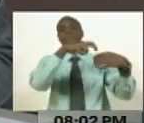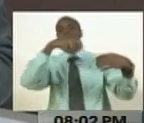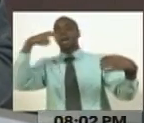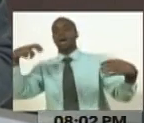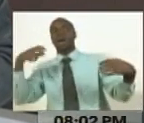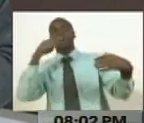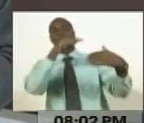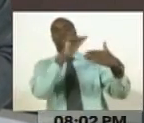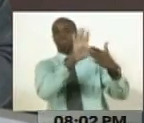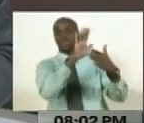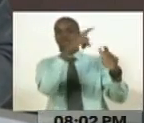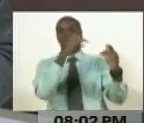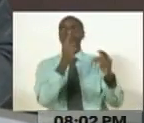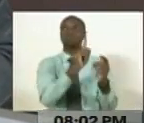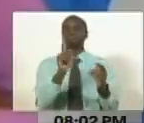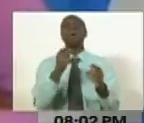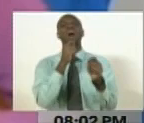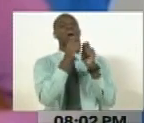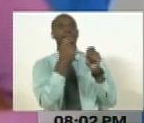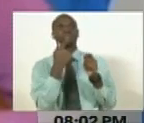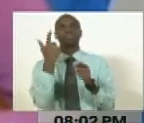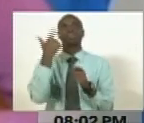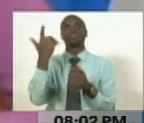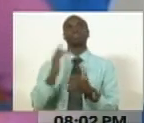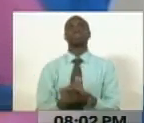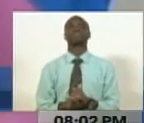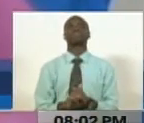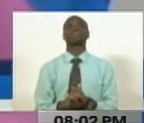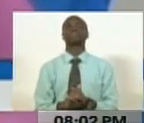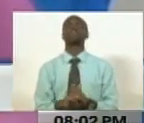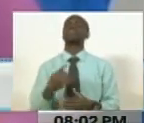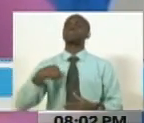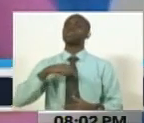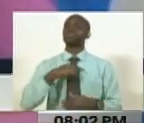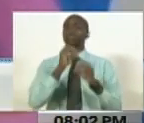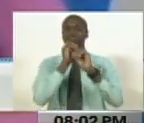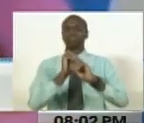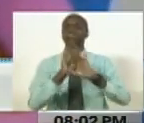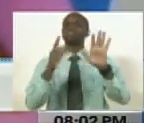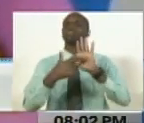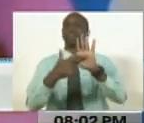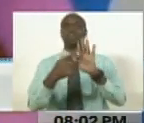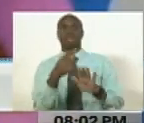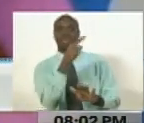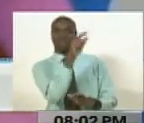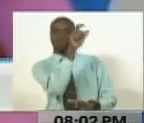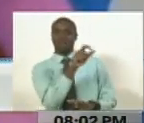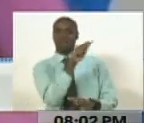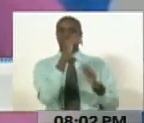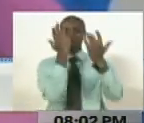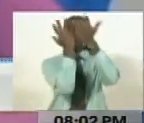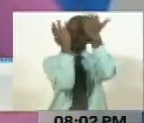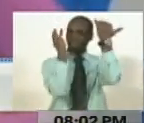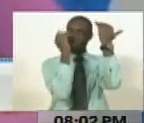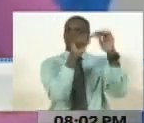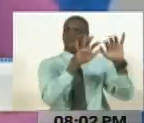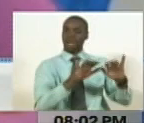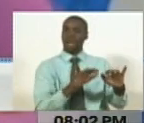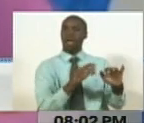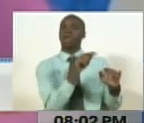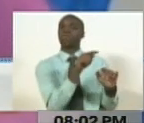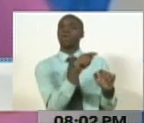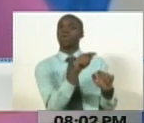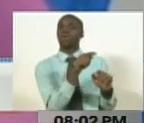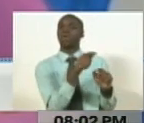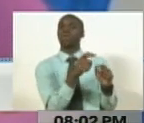este organismo. Escuchemos. En expresión de su secretario general y de un